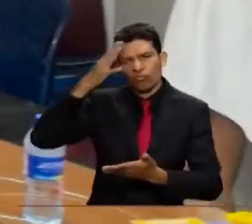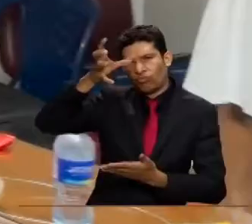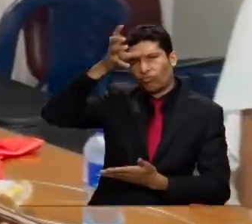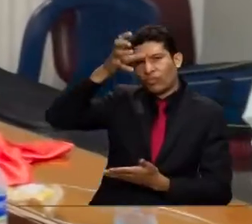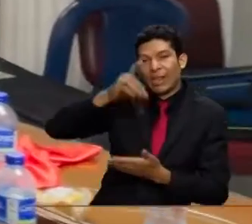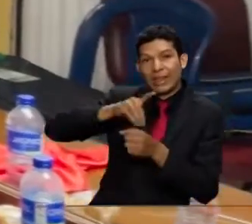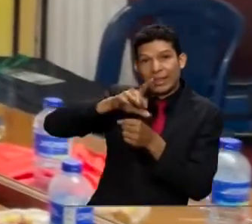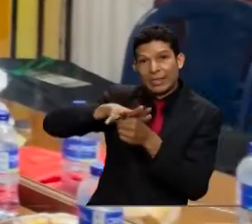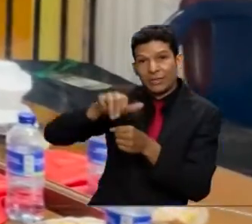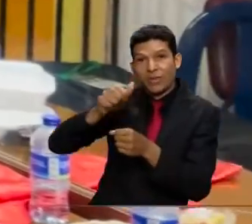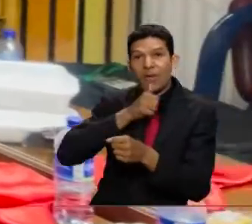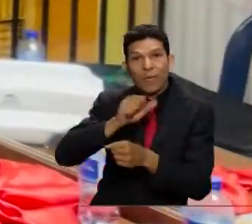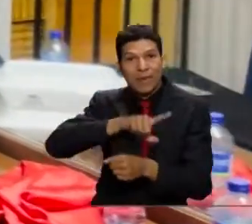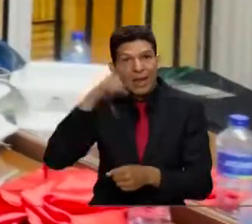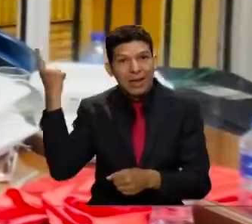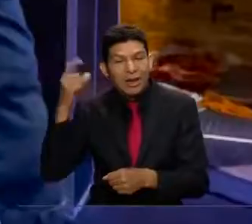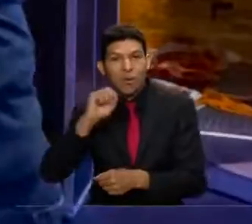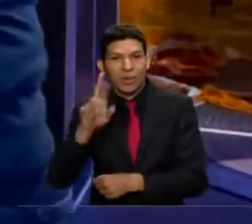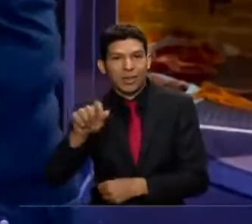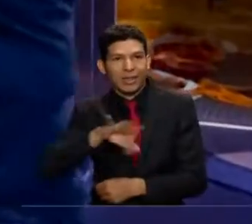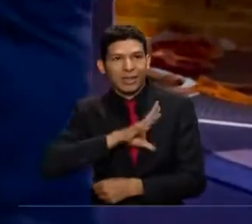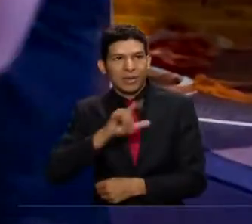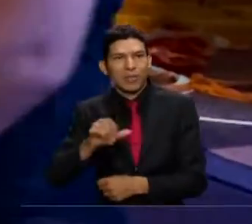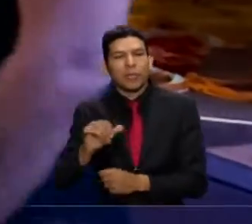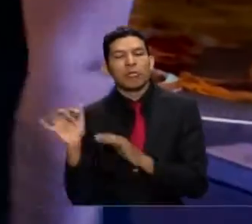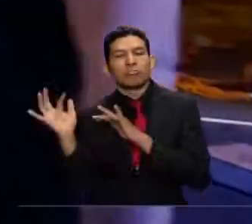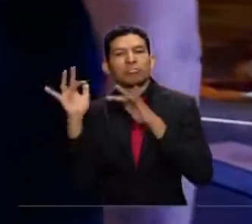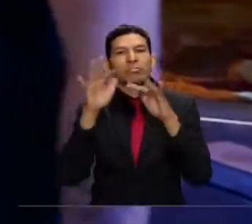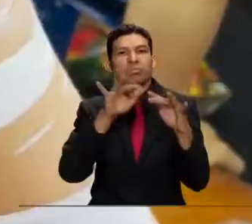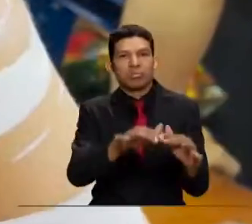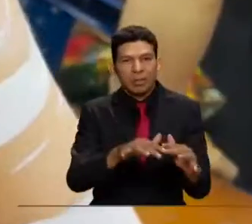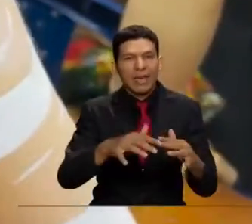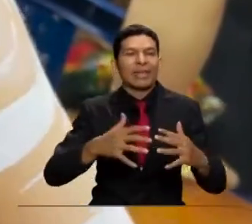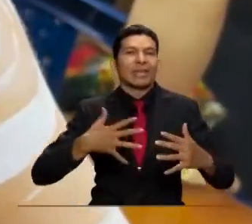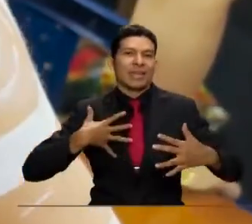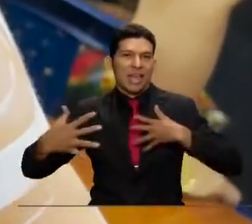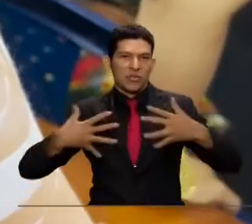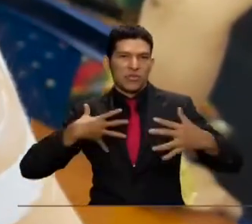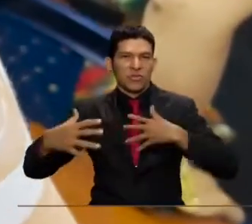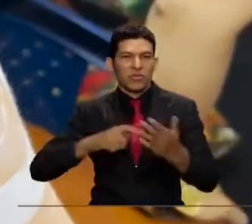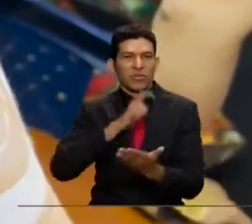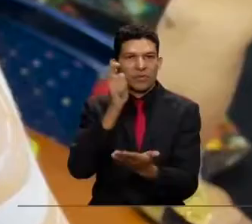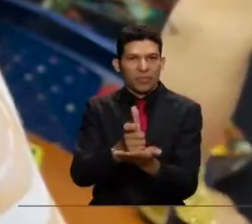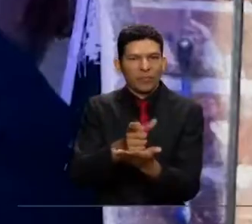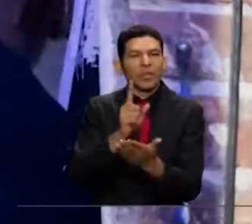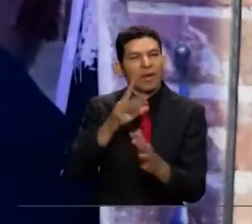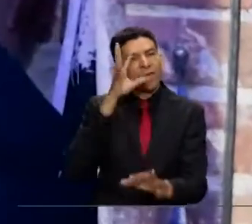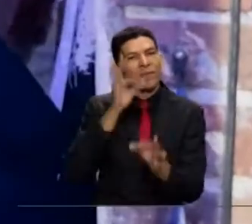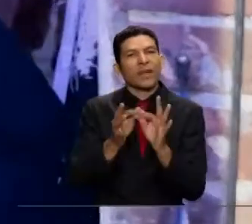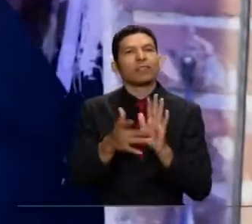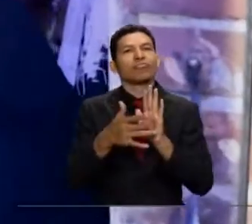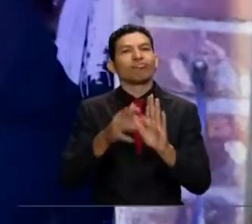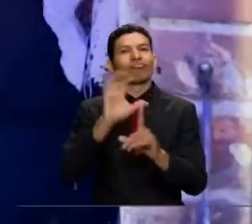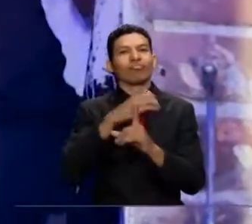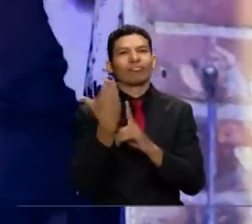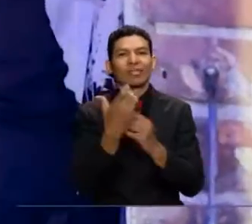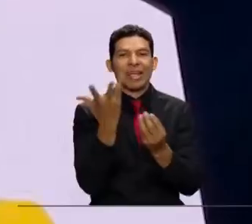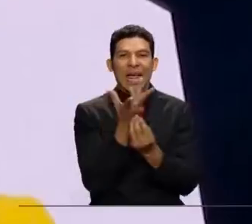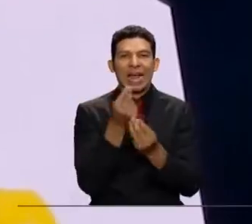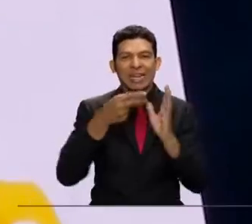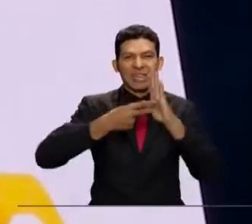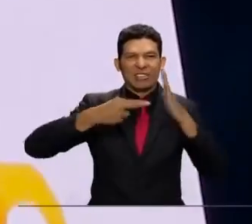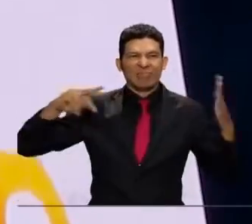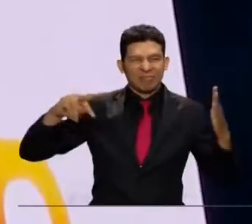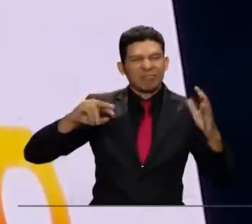Blanca, oriente de Cali, llegaron hasta el Teatro Municipal Enrique Buenaventura y dieron fe de que a través de la cultura, el arte y la